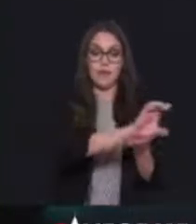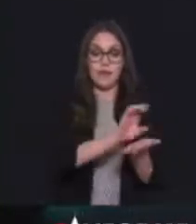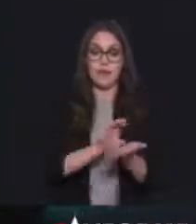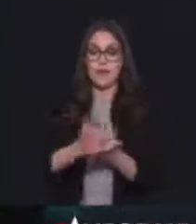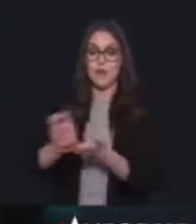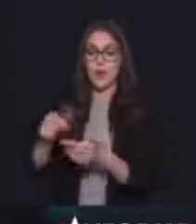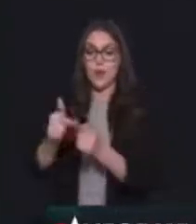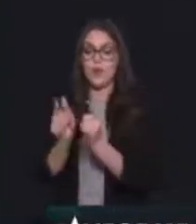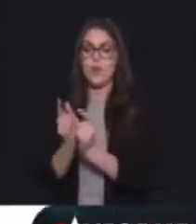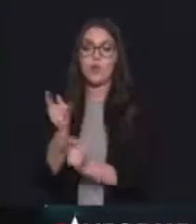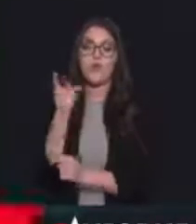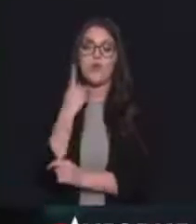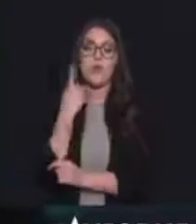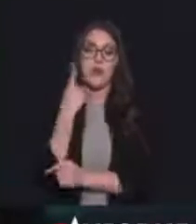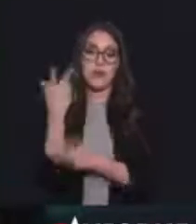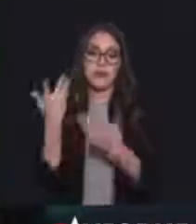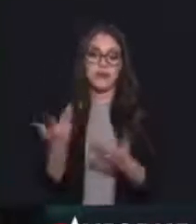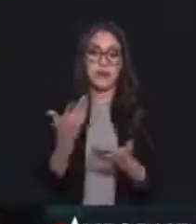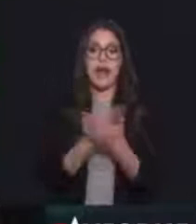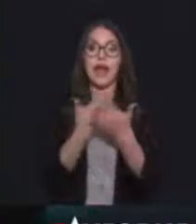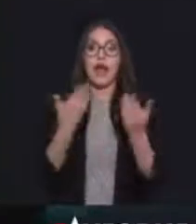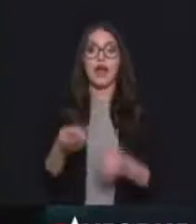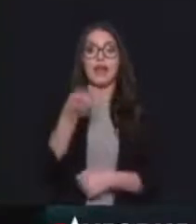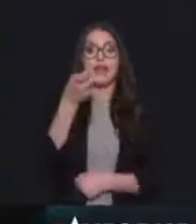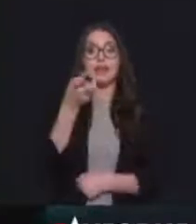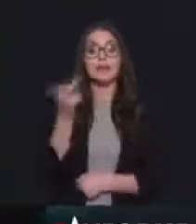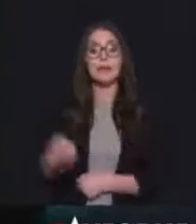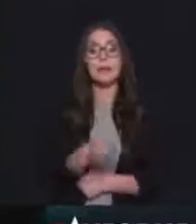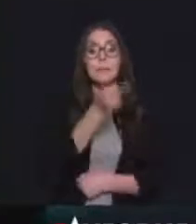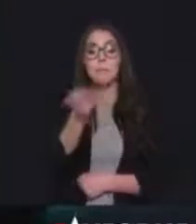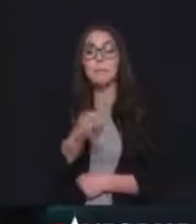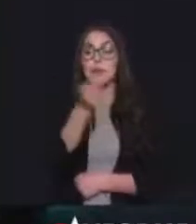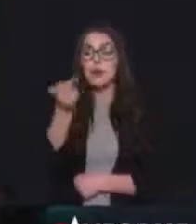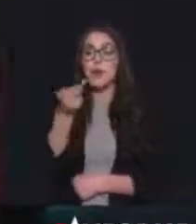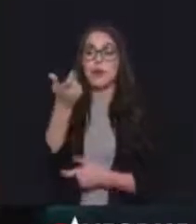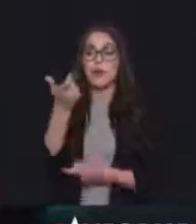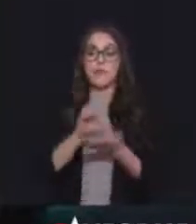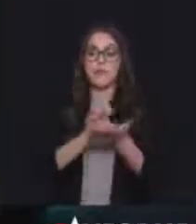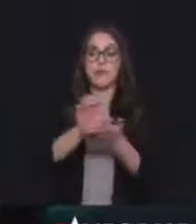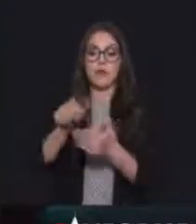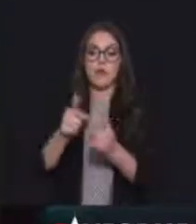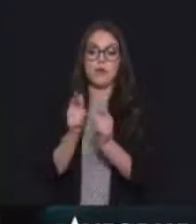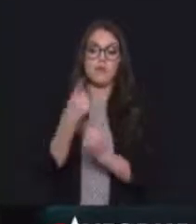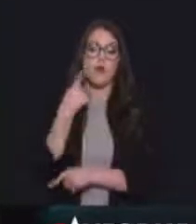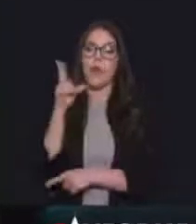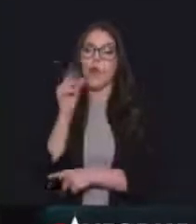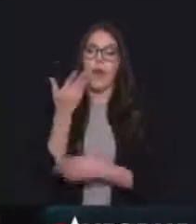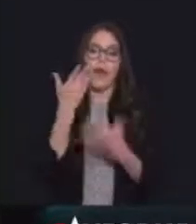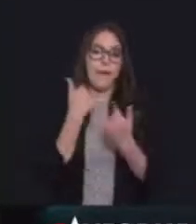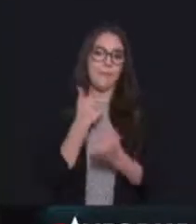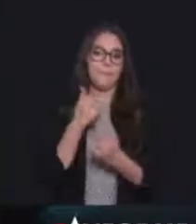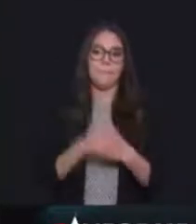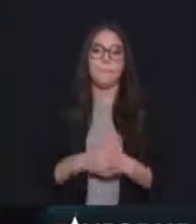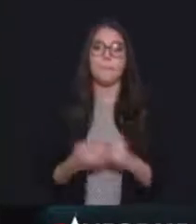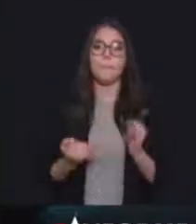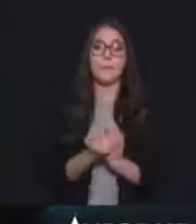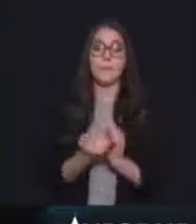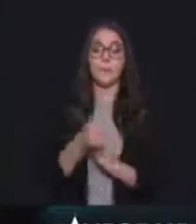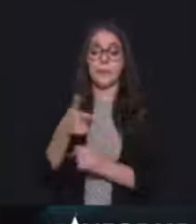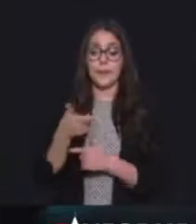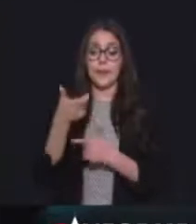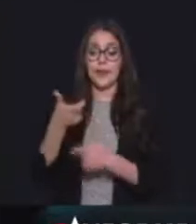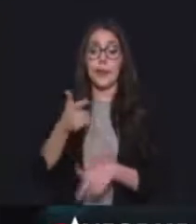de la consulta y la revocación de mandato no aplicaría eso. Se entrega mucho dinero del gasto corriente de los partidos, más